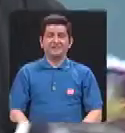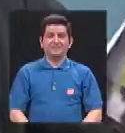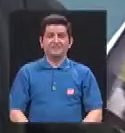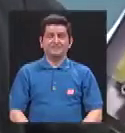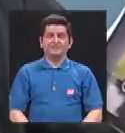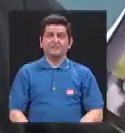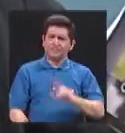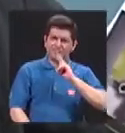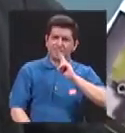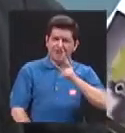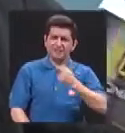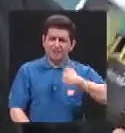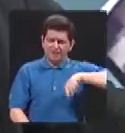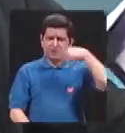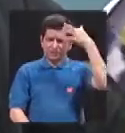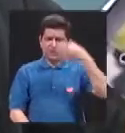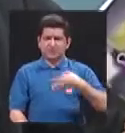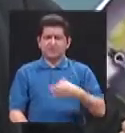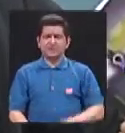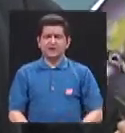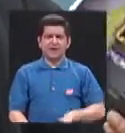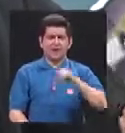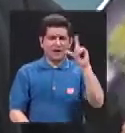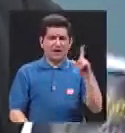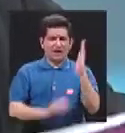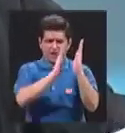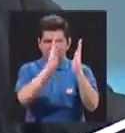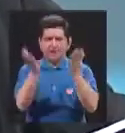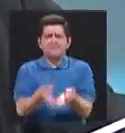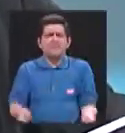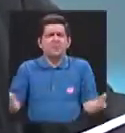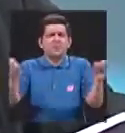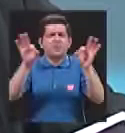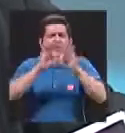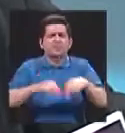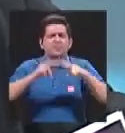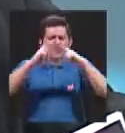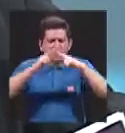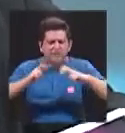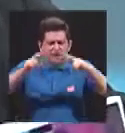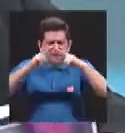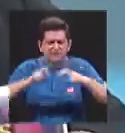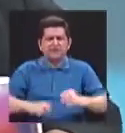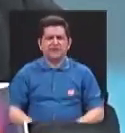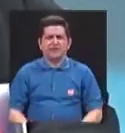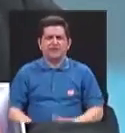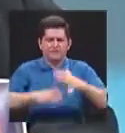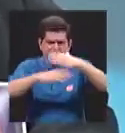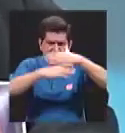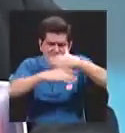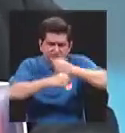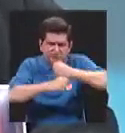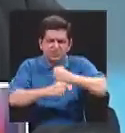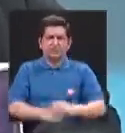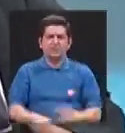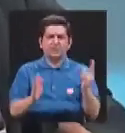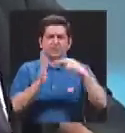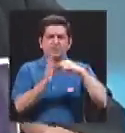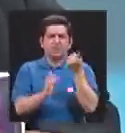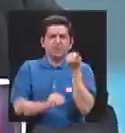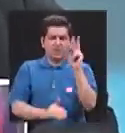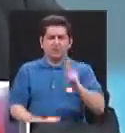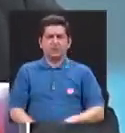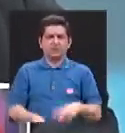Ciertamente, y pues consideramos en Lunes de Cinemateca que es importante hacer un recuento de lo que fue